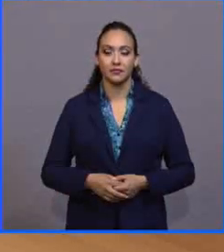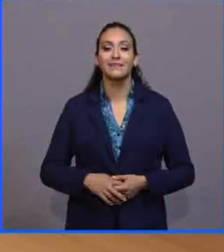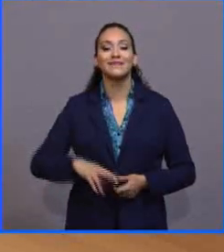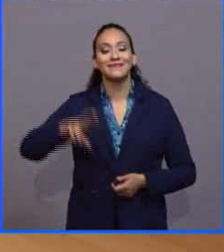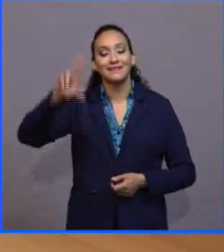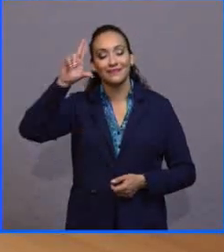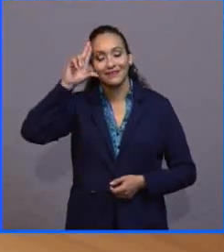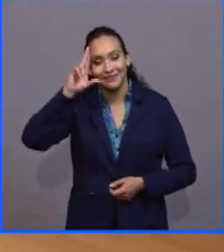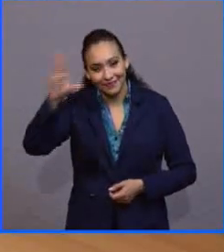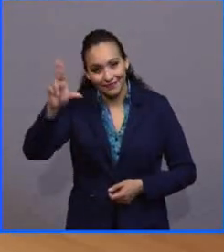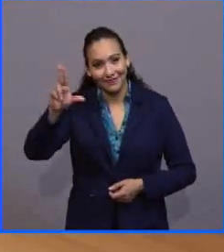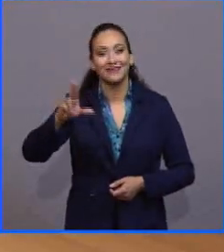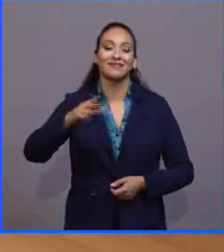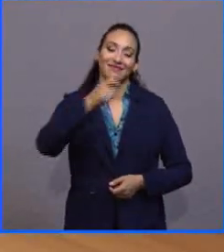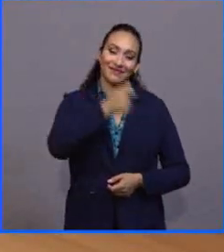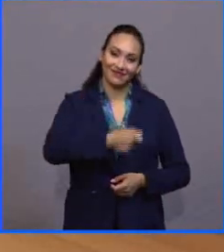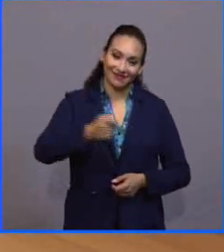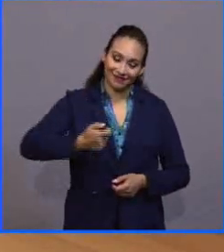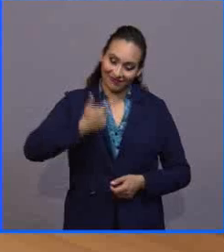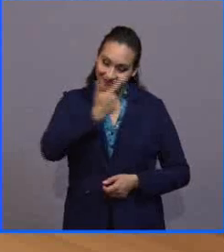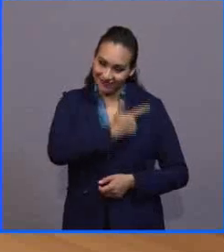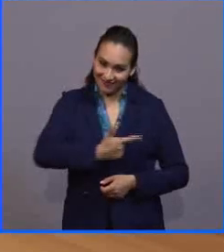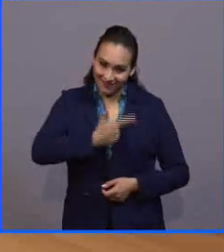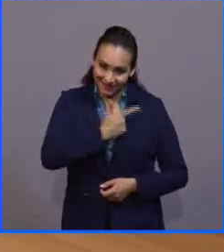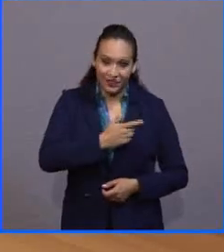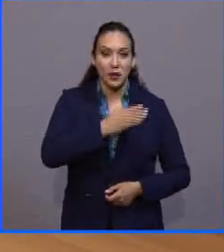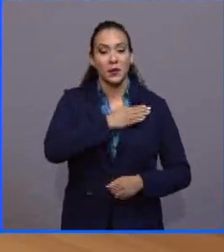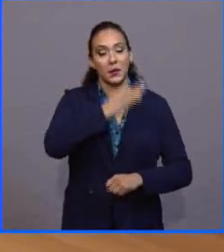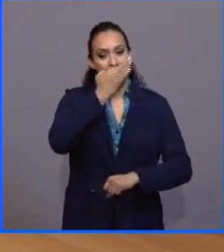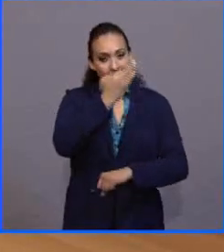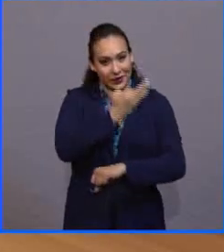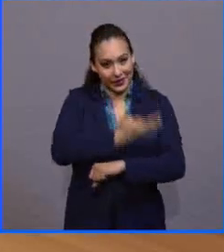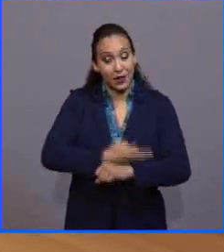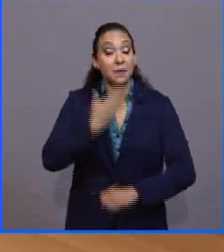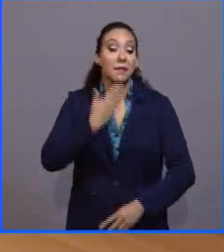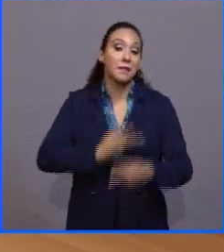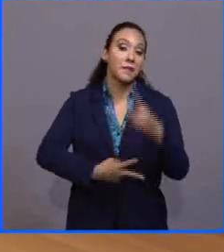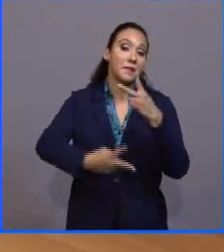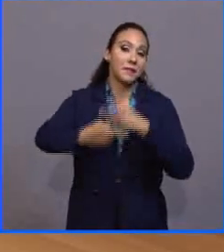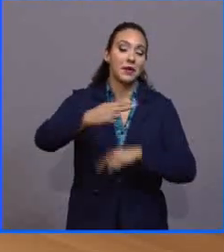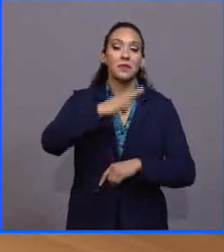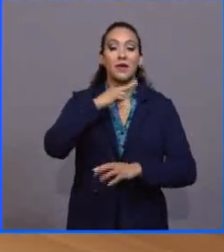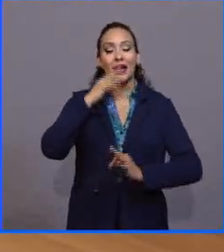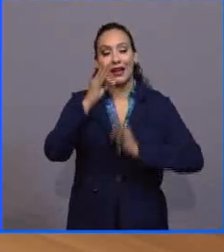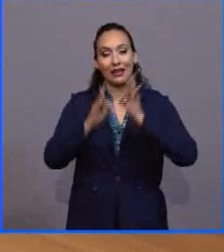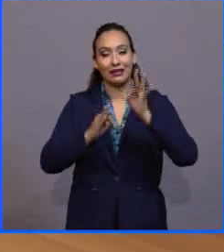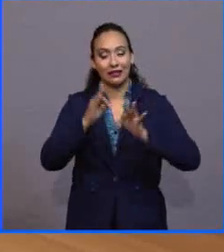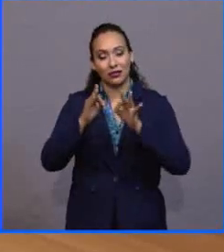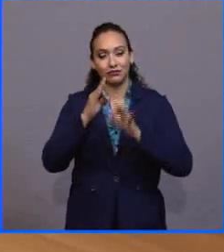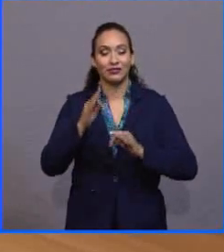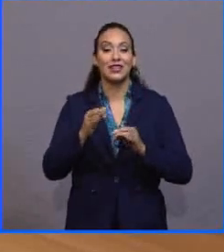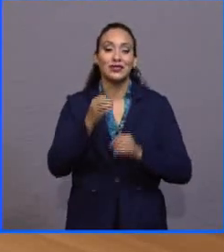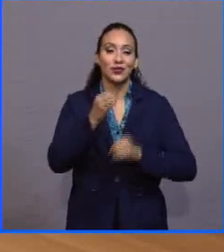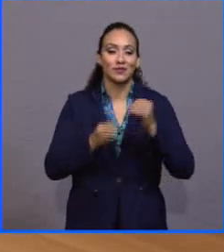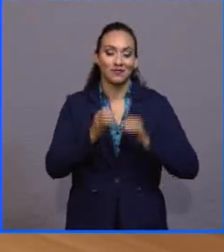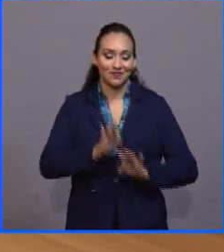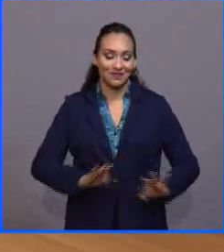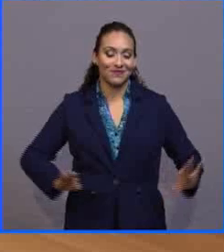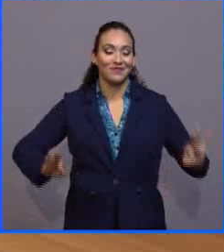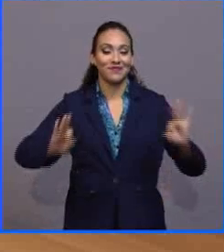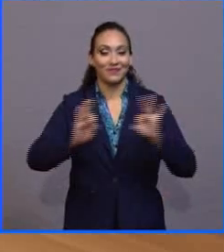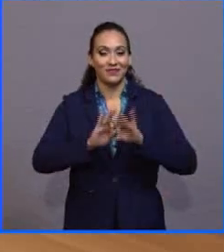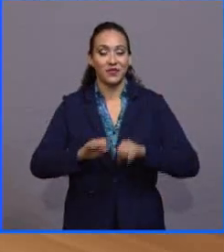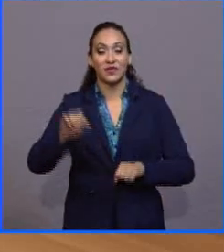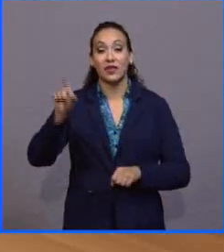Hola, ¿qué tal? ¿Cómo le va? Qué gusto saludarle. Muy buenas tardes, bienvenido, bienvenida a la información jurídica más importante.